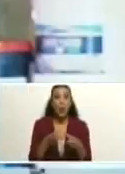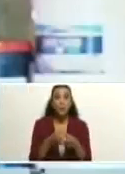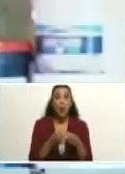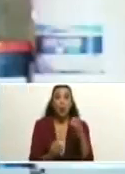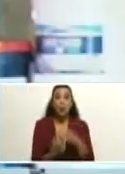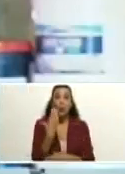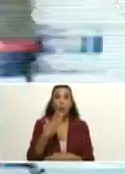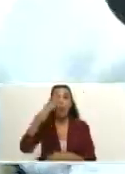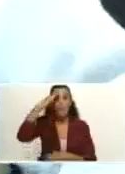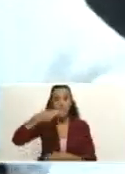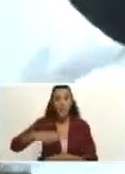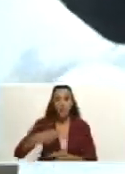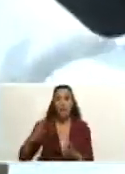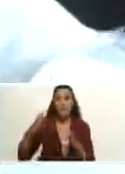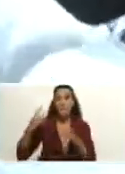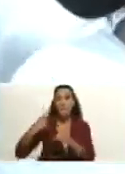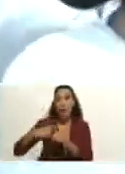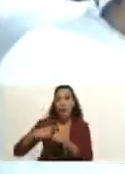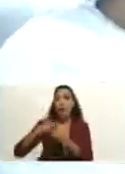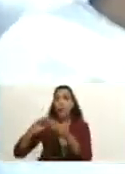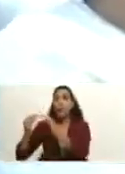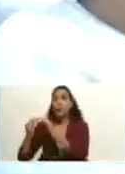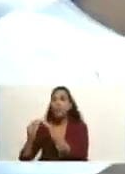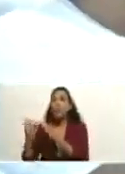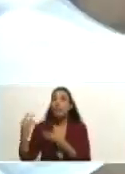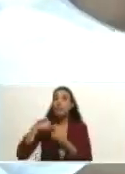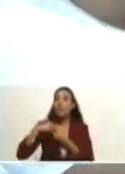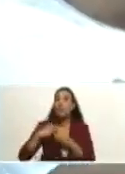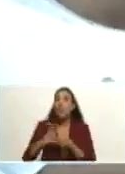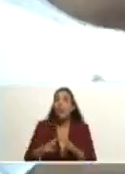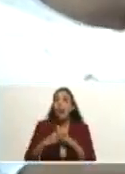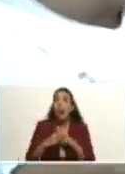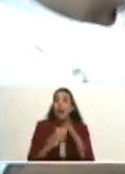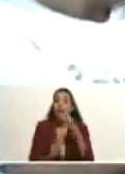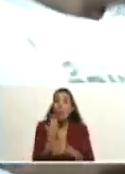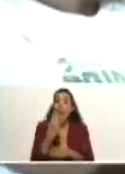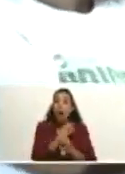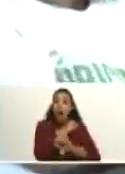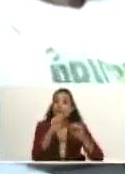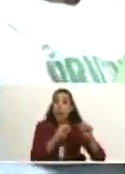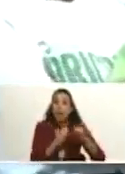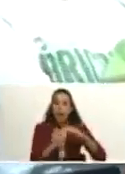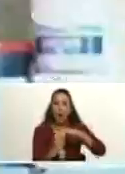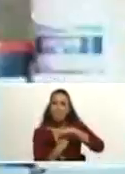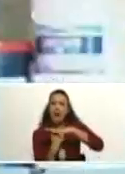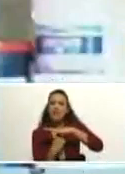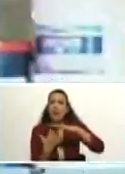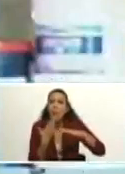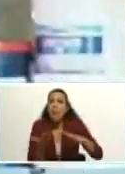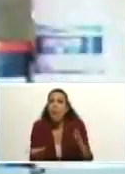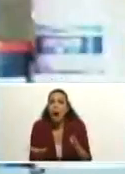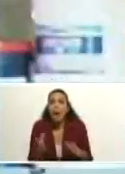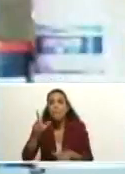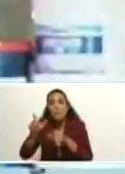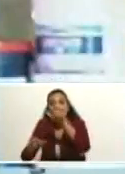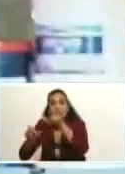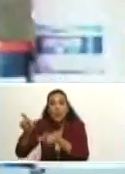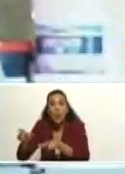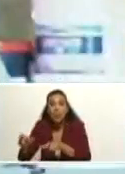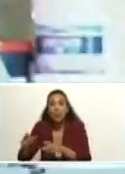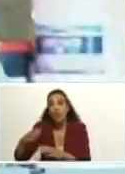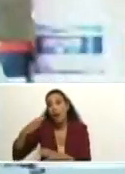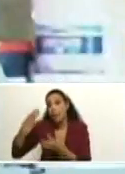gran instrumento y además que tiene como base la unión